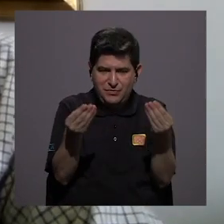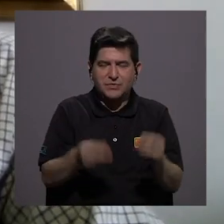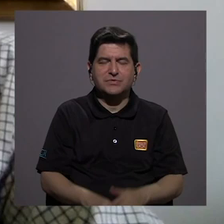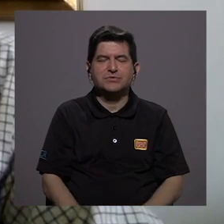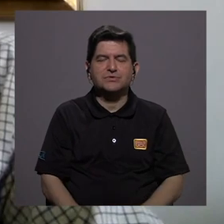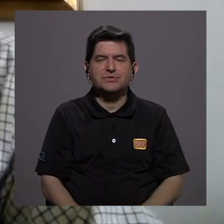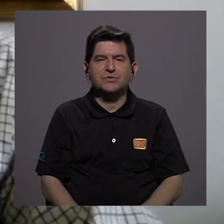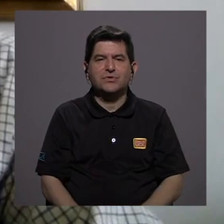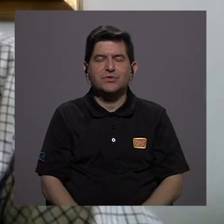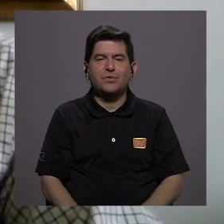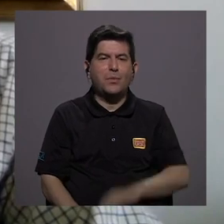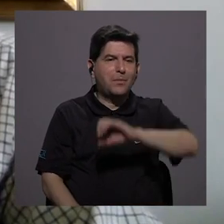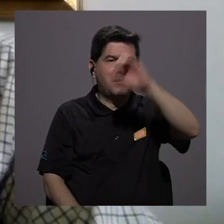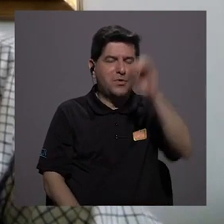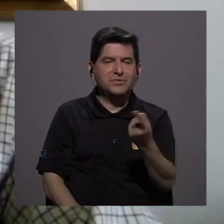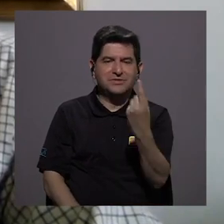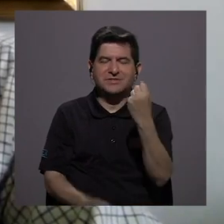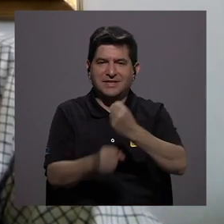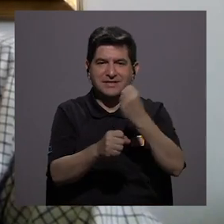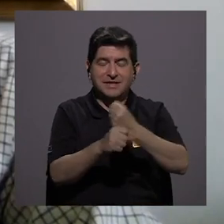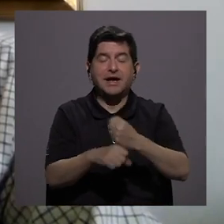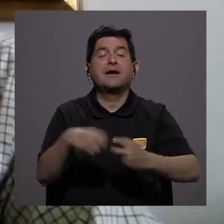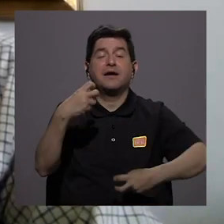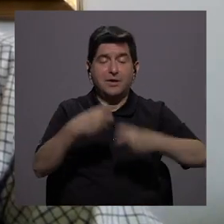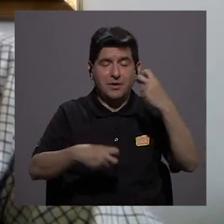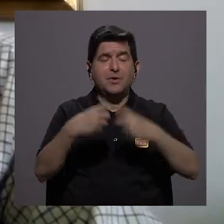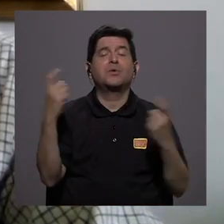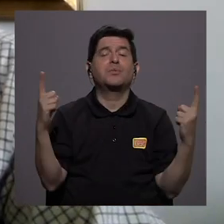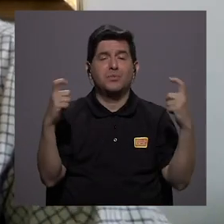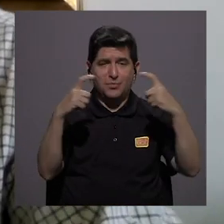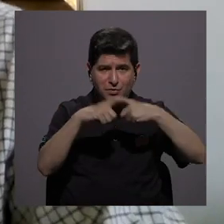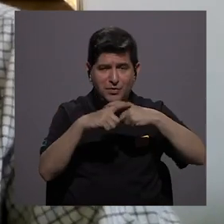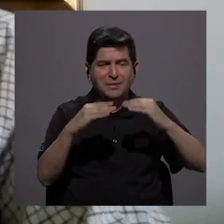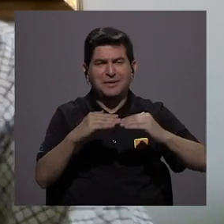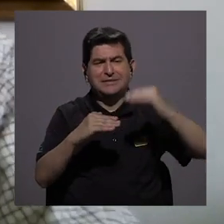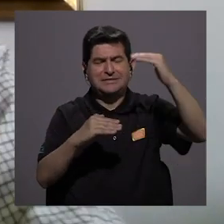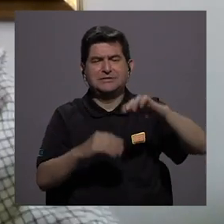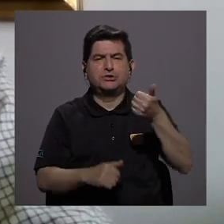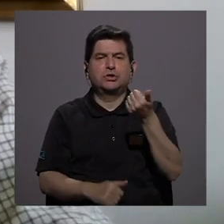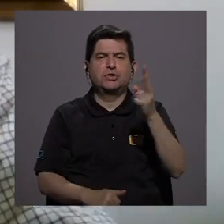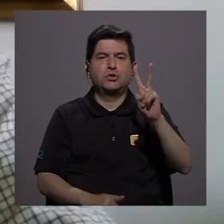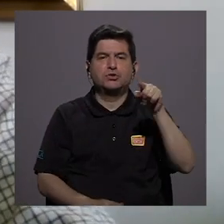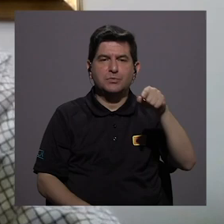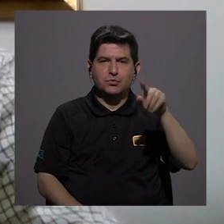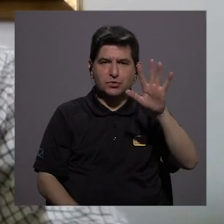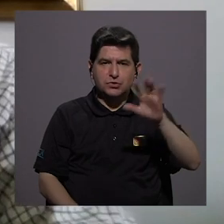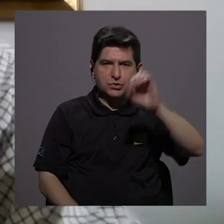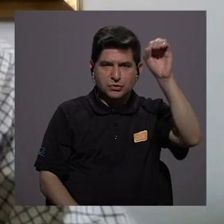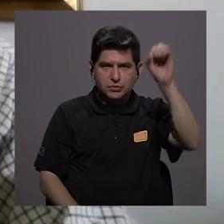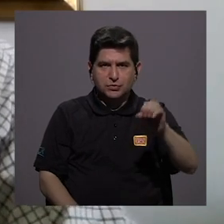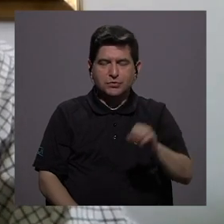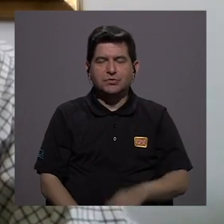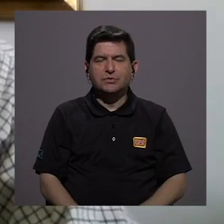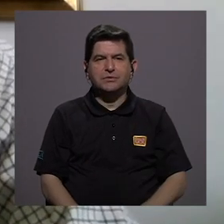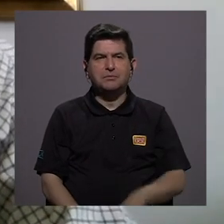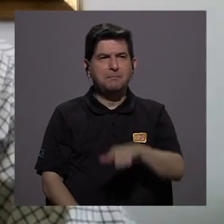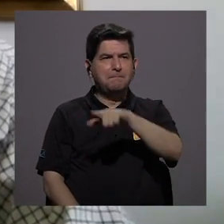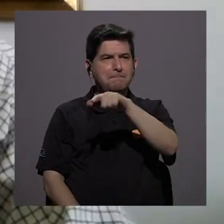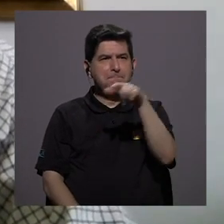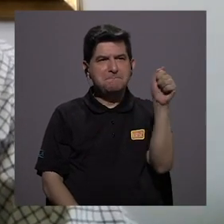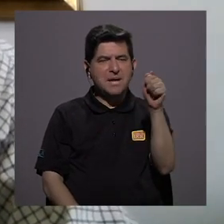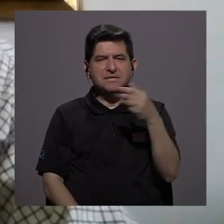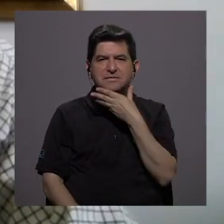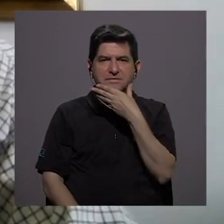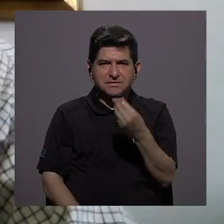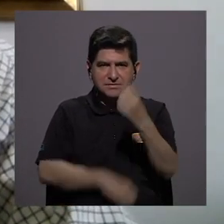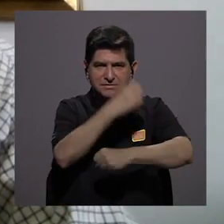una tasa de desempleo, y eso es otro de los problemas complicados, así es, elevada del 12.5% al mes de